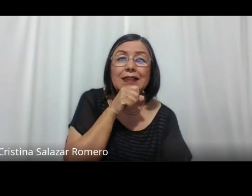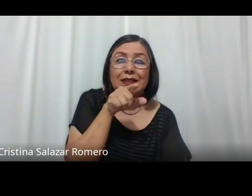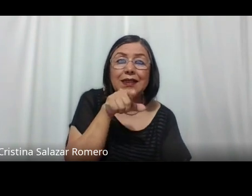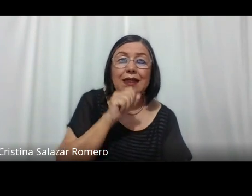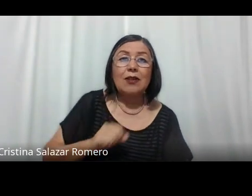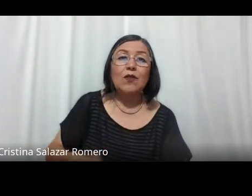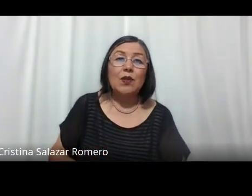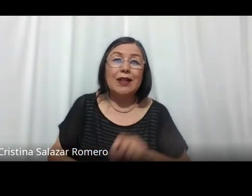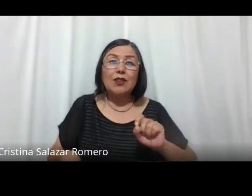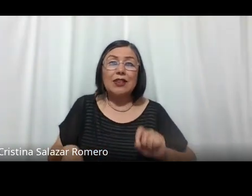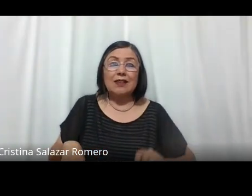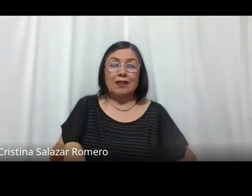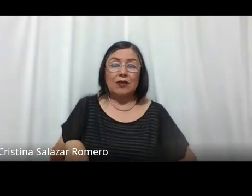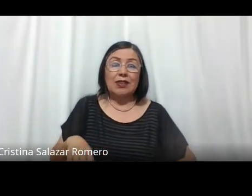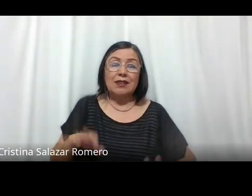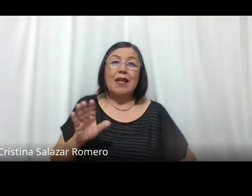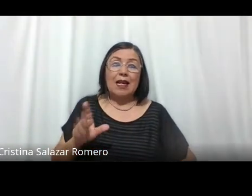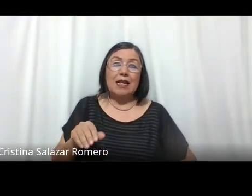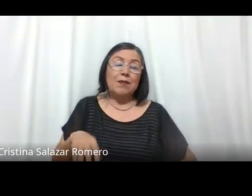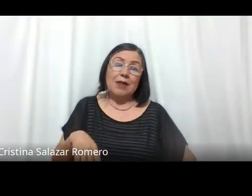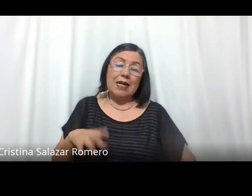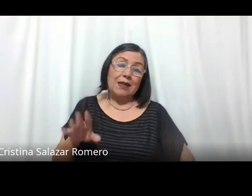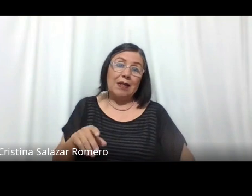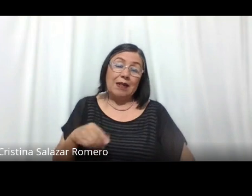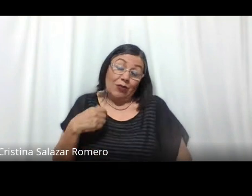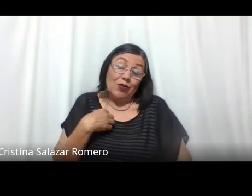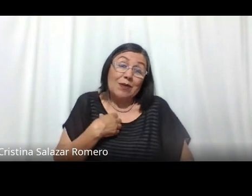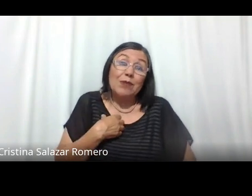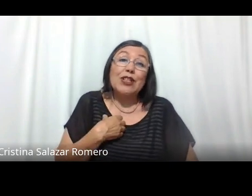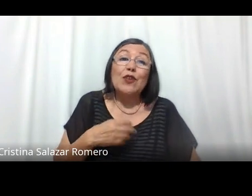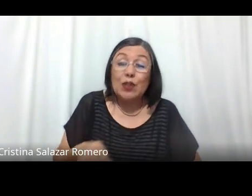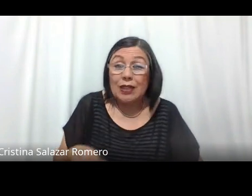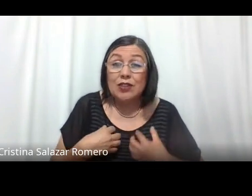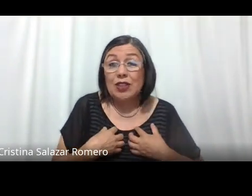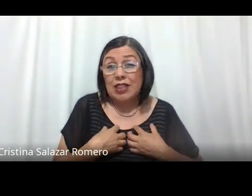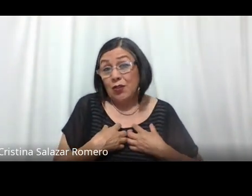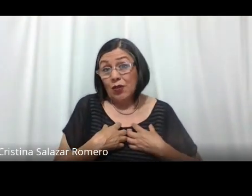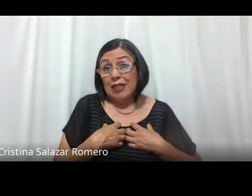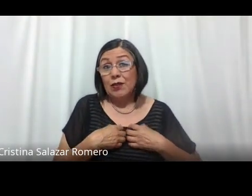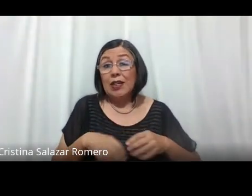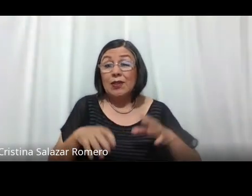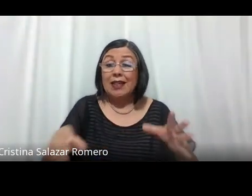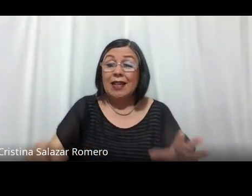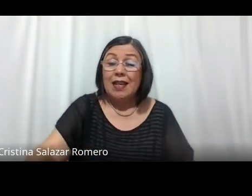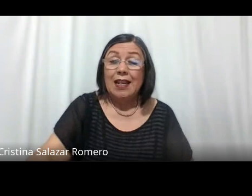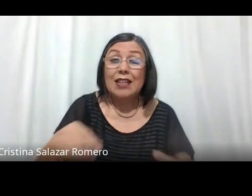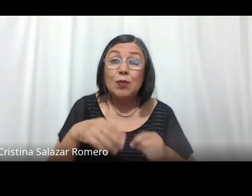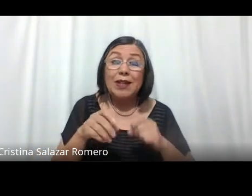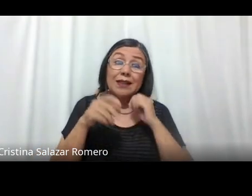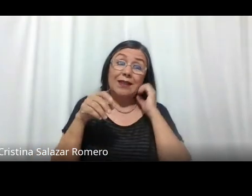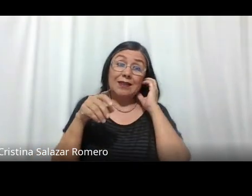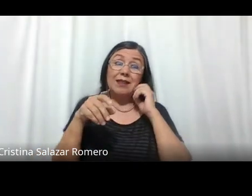estas configuraciones. Entonces, ahí nosotros hablamos de configuración y yo lo que les sugiero es que